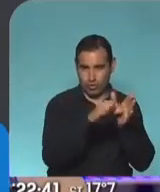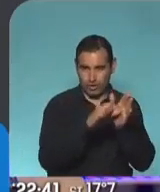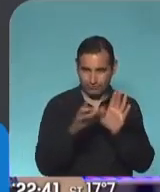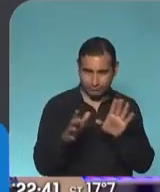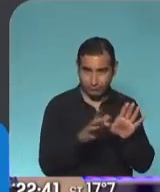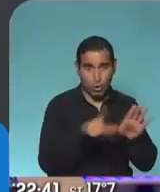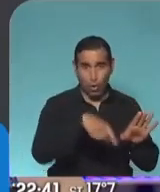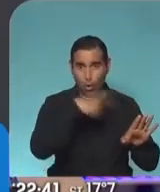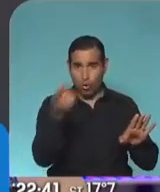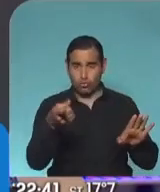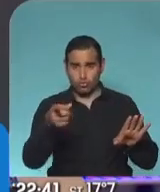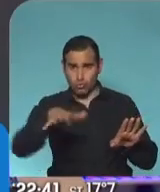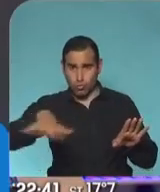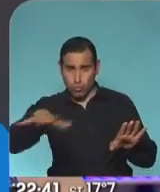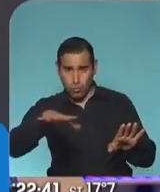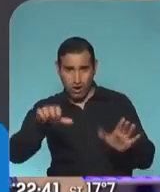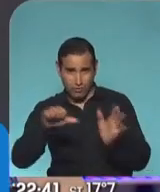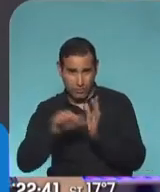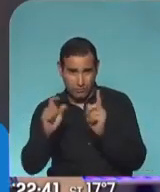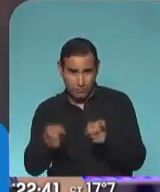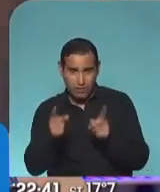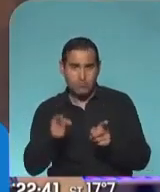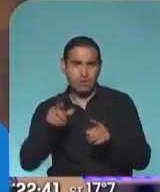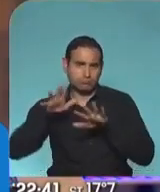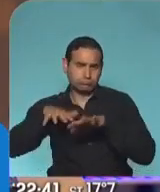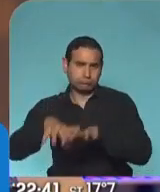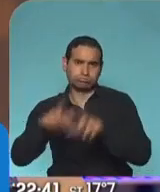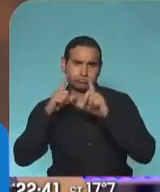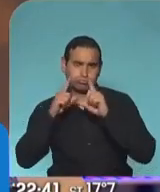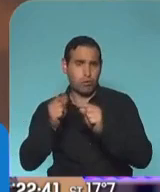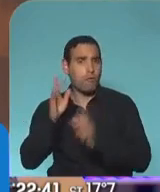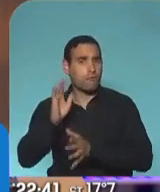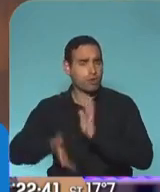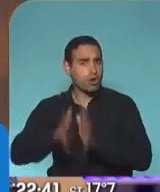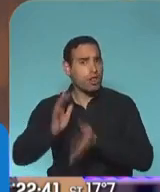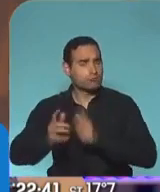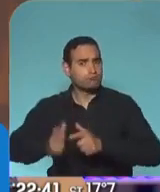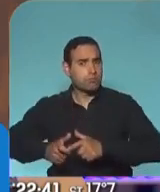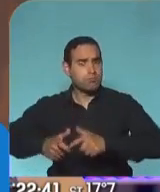el otro sector de la ciudad hubo protestas y hubo violencia